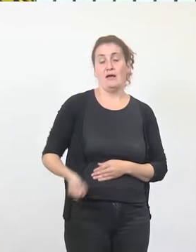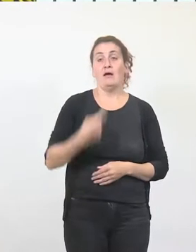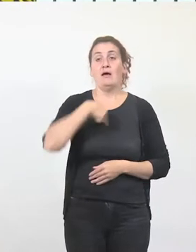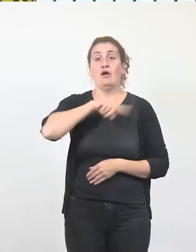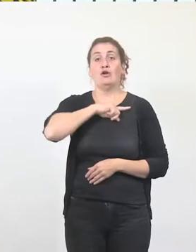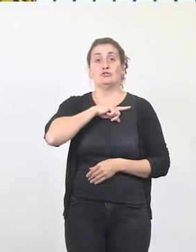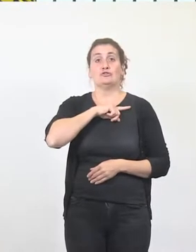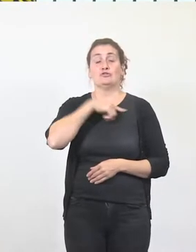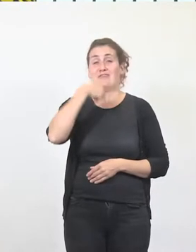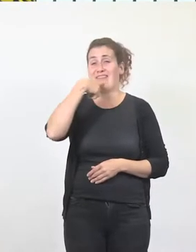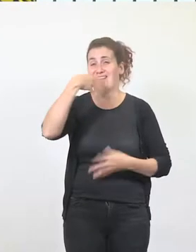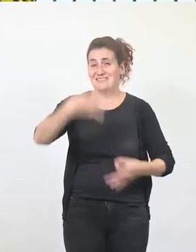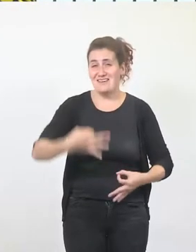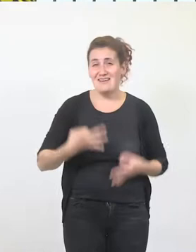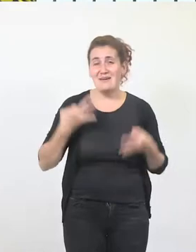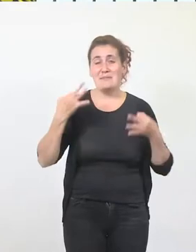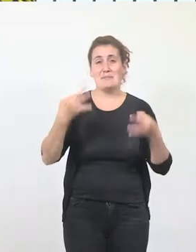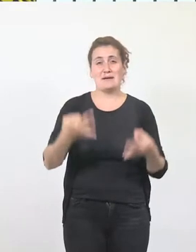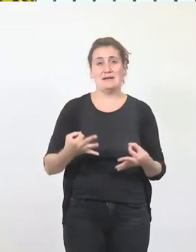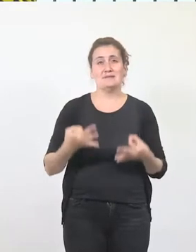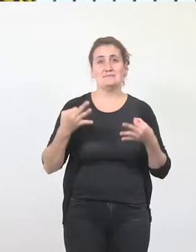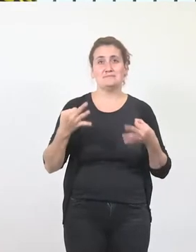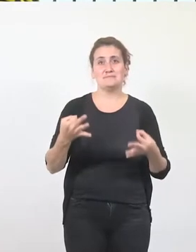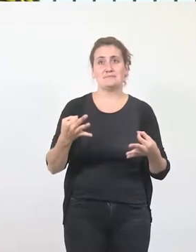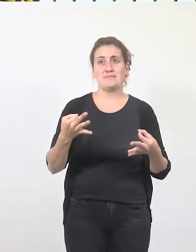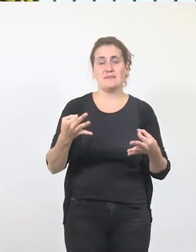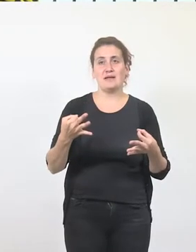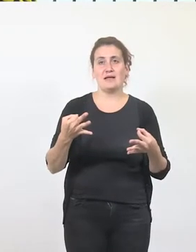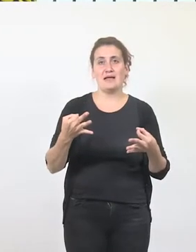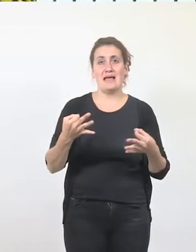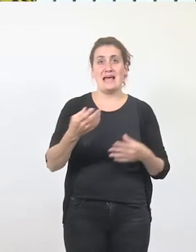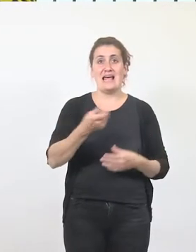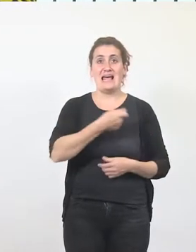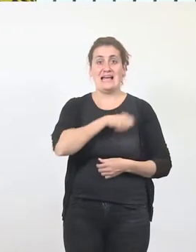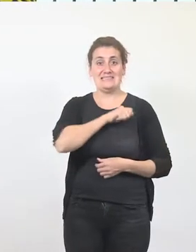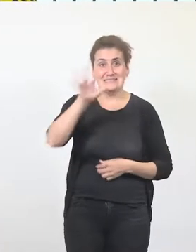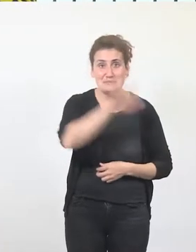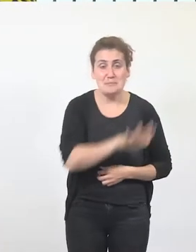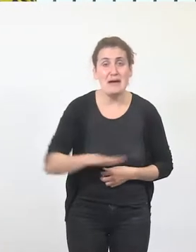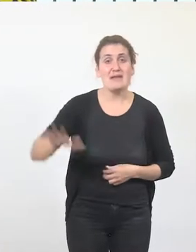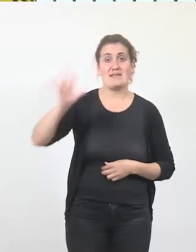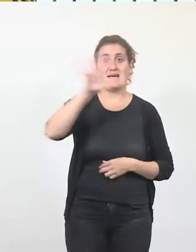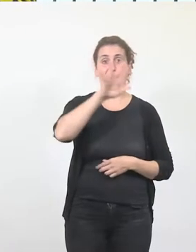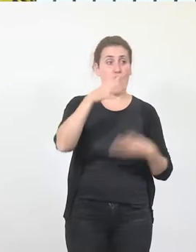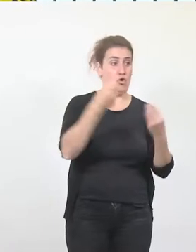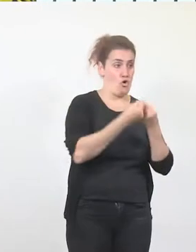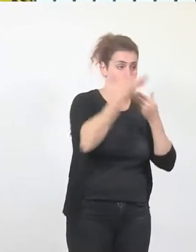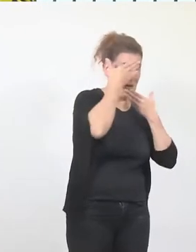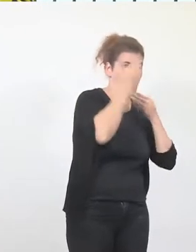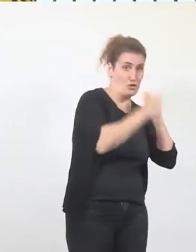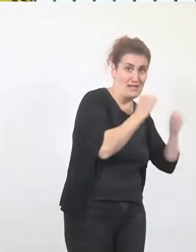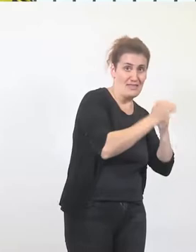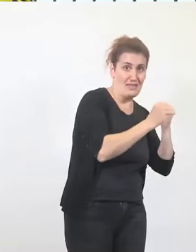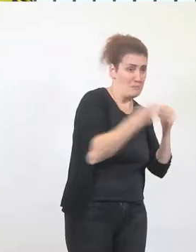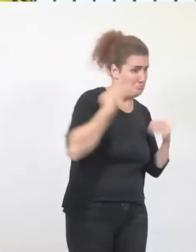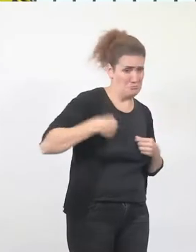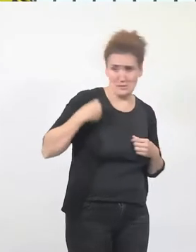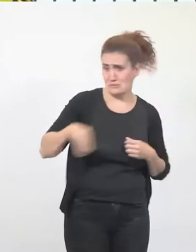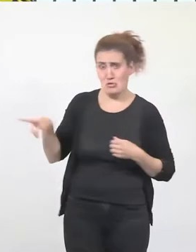Y nosotros siempre decimos que lo que hace el Estado español con Marruecos lo puede hacer con los